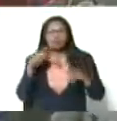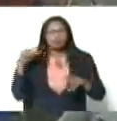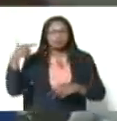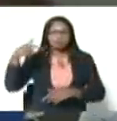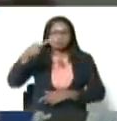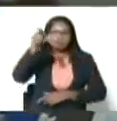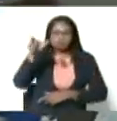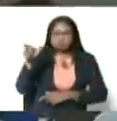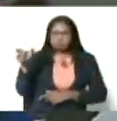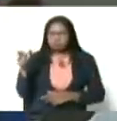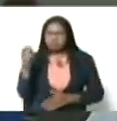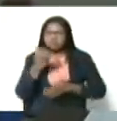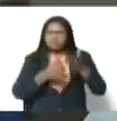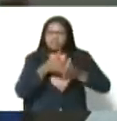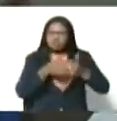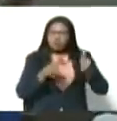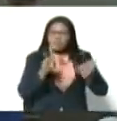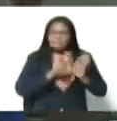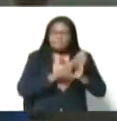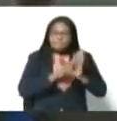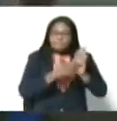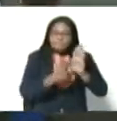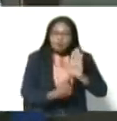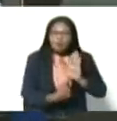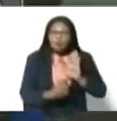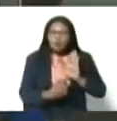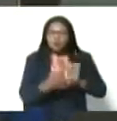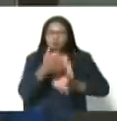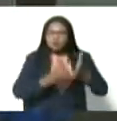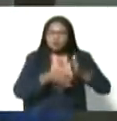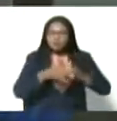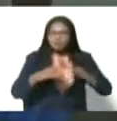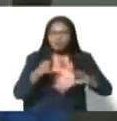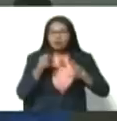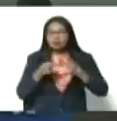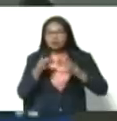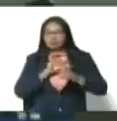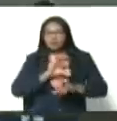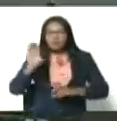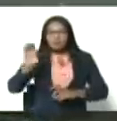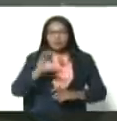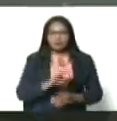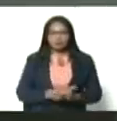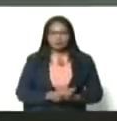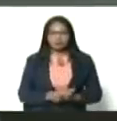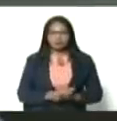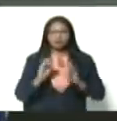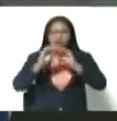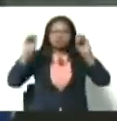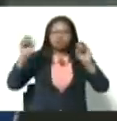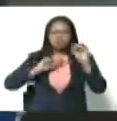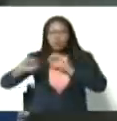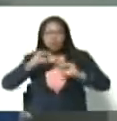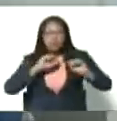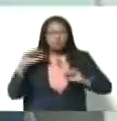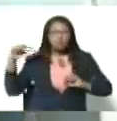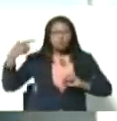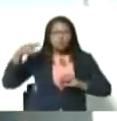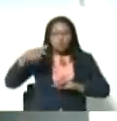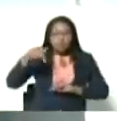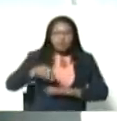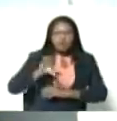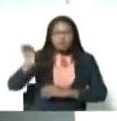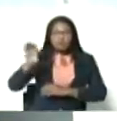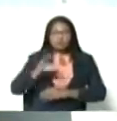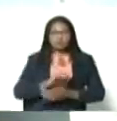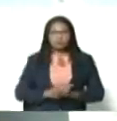transportistas inscritos, registrados y carnetizados del país. Llamo al movimiento de transportistas del